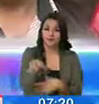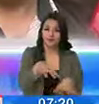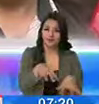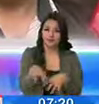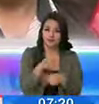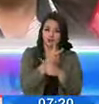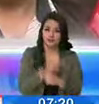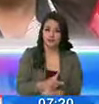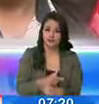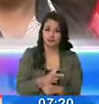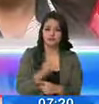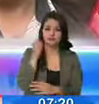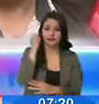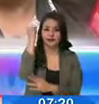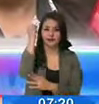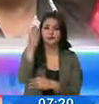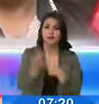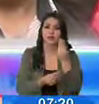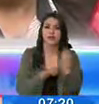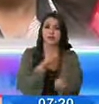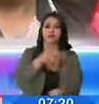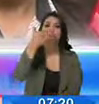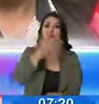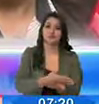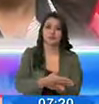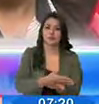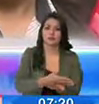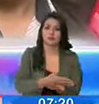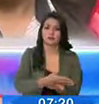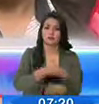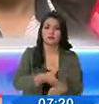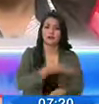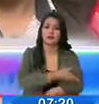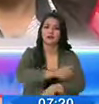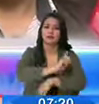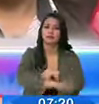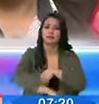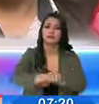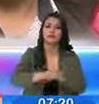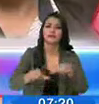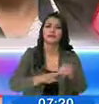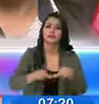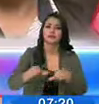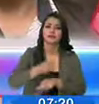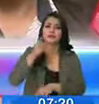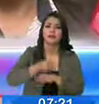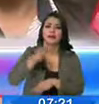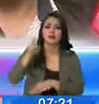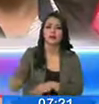la suspensión inmediata de los efectos administrativos de esta resolución inicua